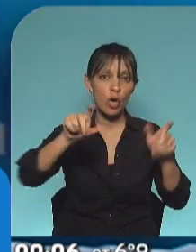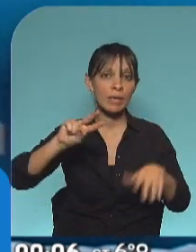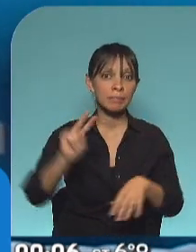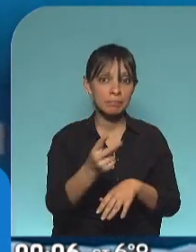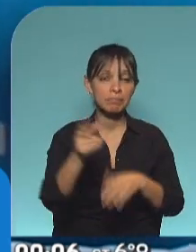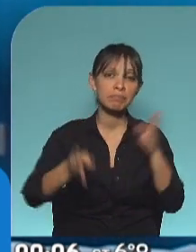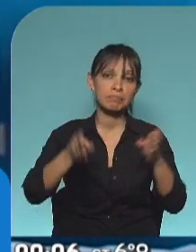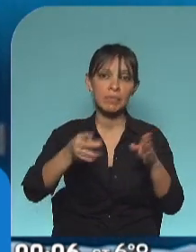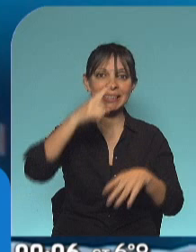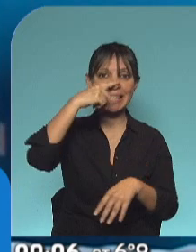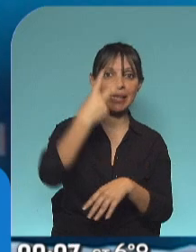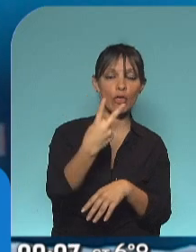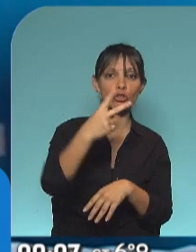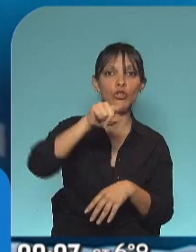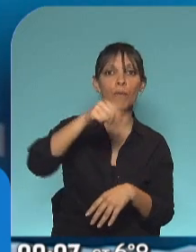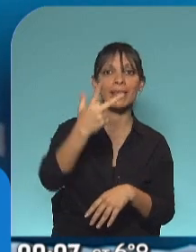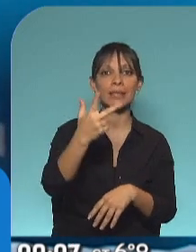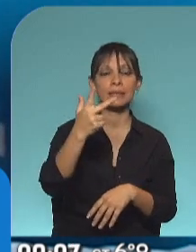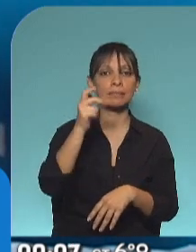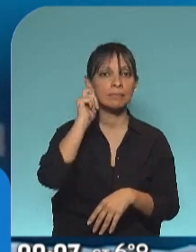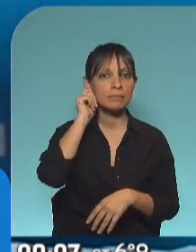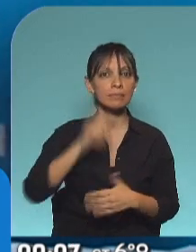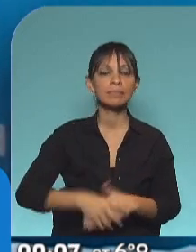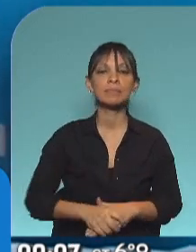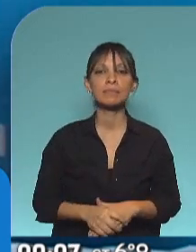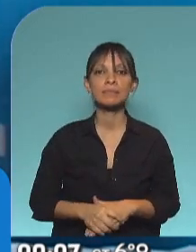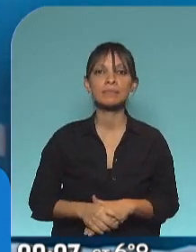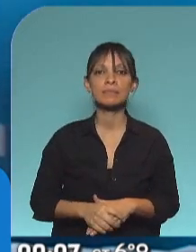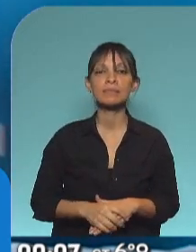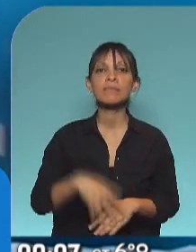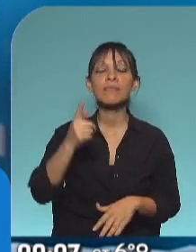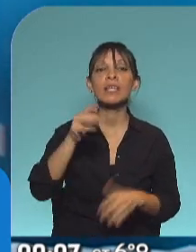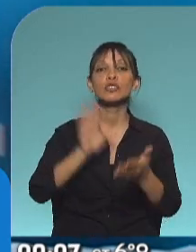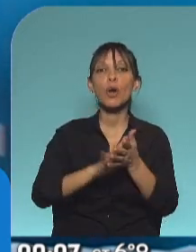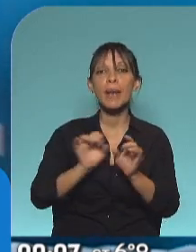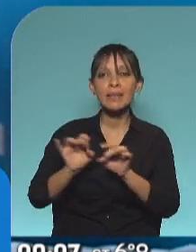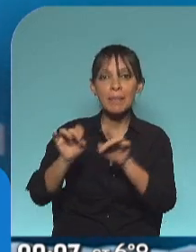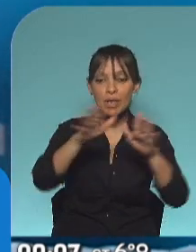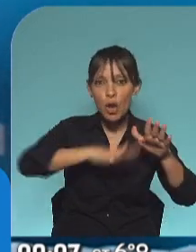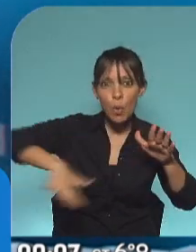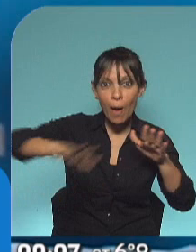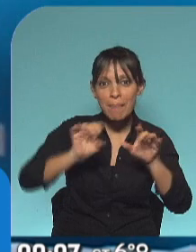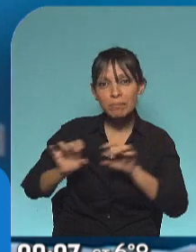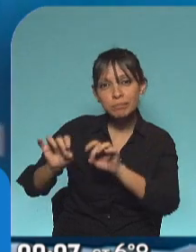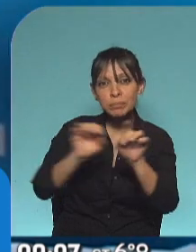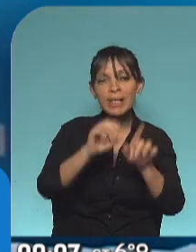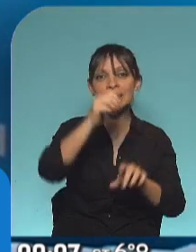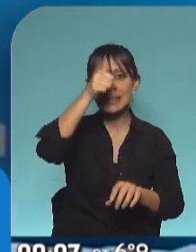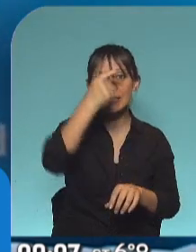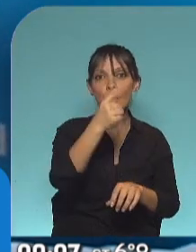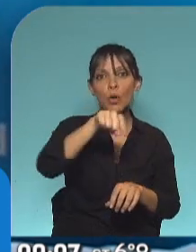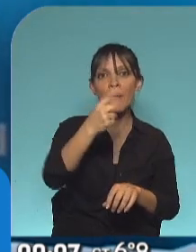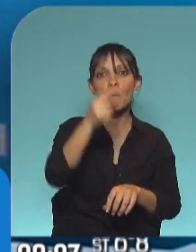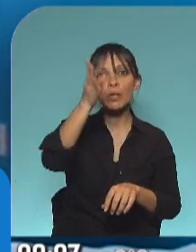es de 72,3 años. Con respecto a la transmisión comunitaria, la cual la estamos observando en el 61,2% de los